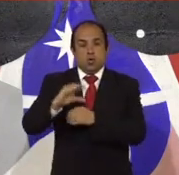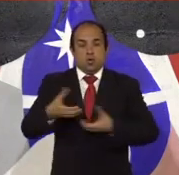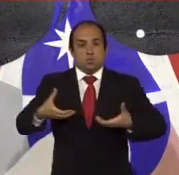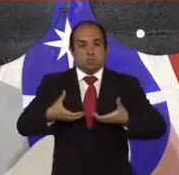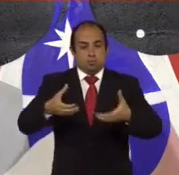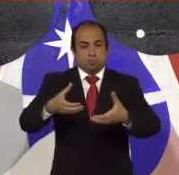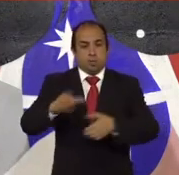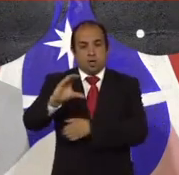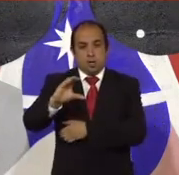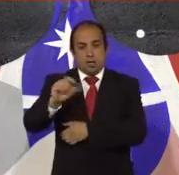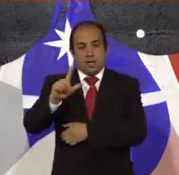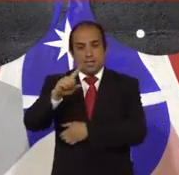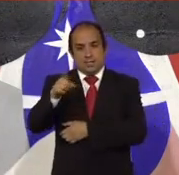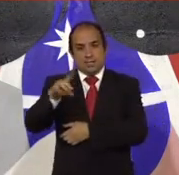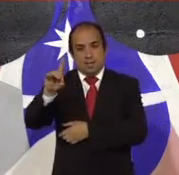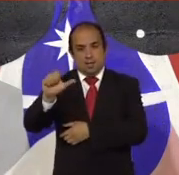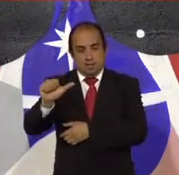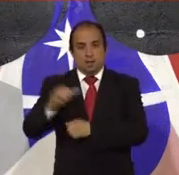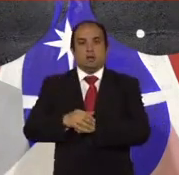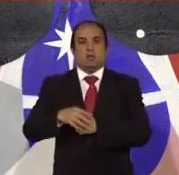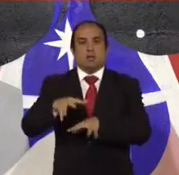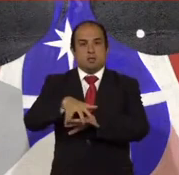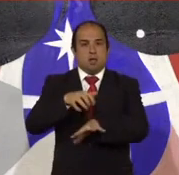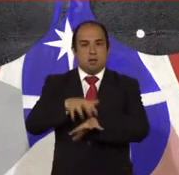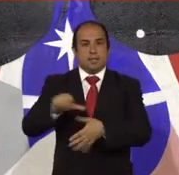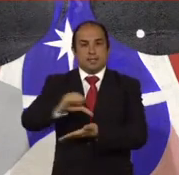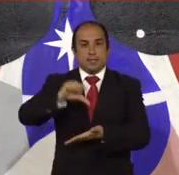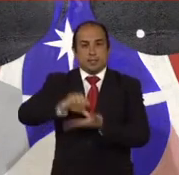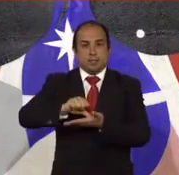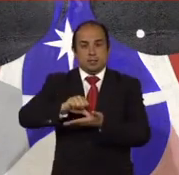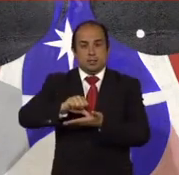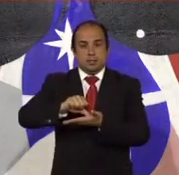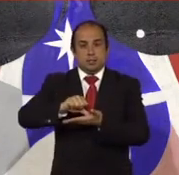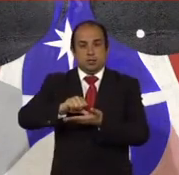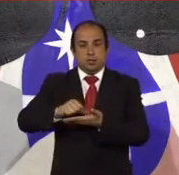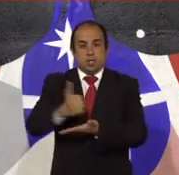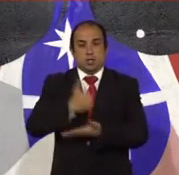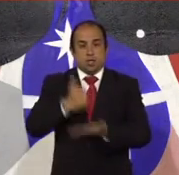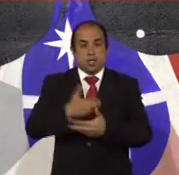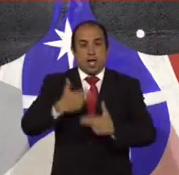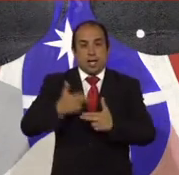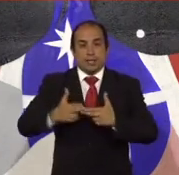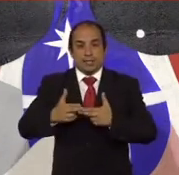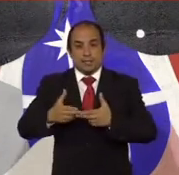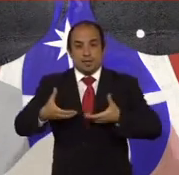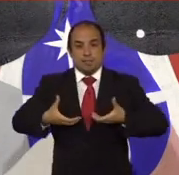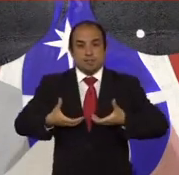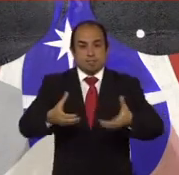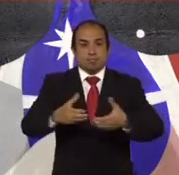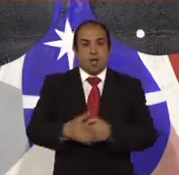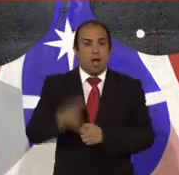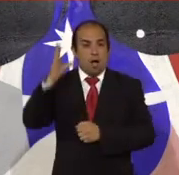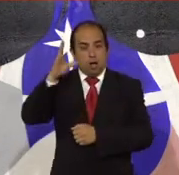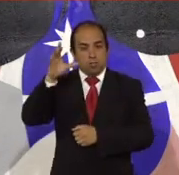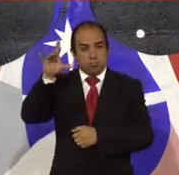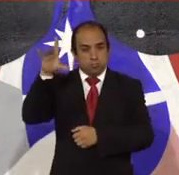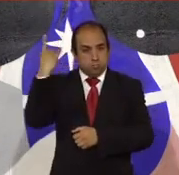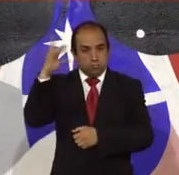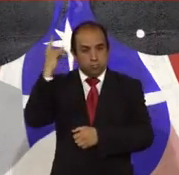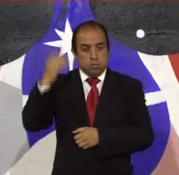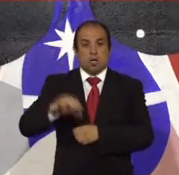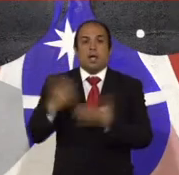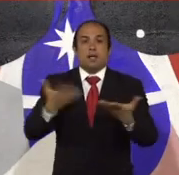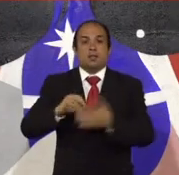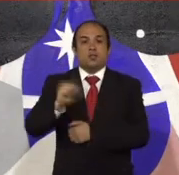Tlalpan, desde el centro de la ciudad hasta la carretera a Cuernavaca. O de igual manera vamos a hacer otros como